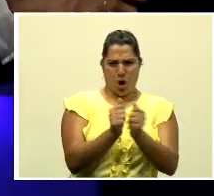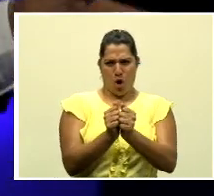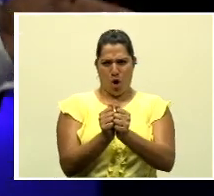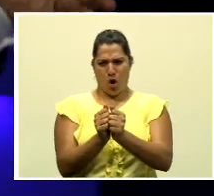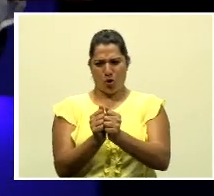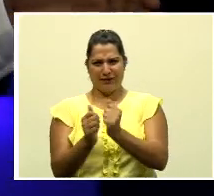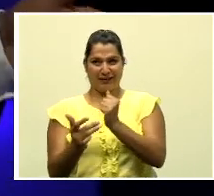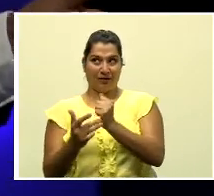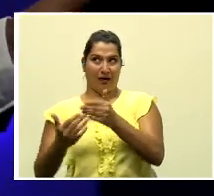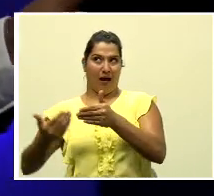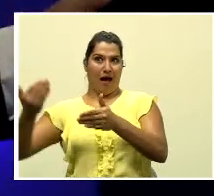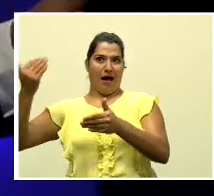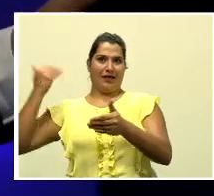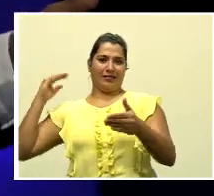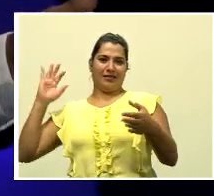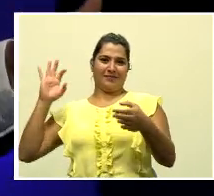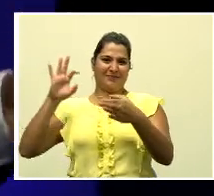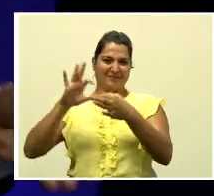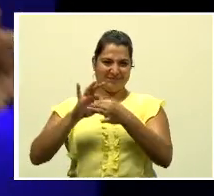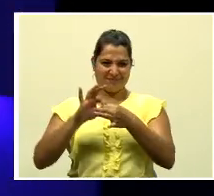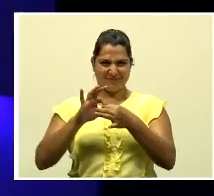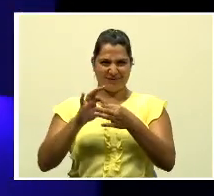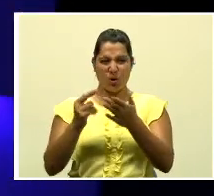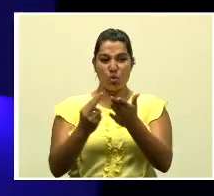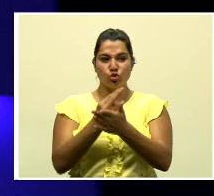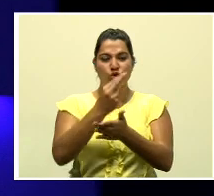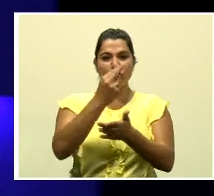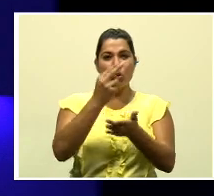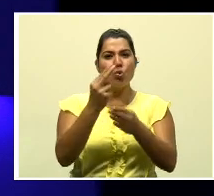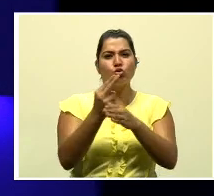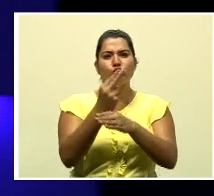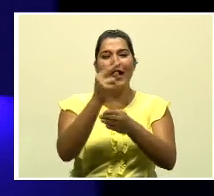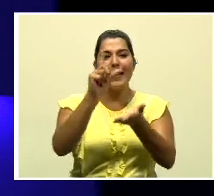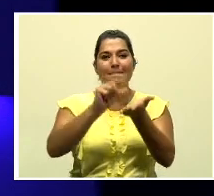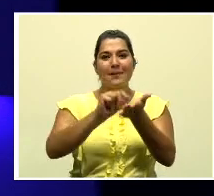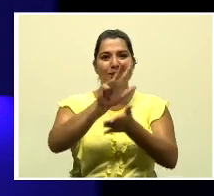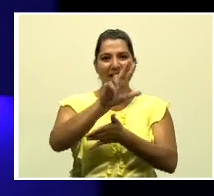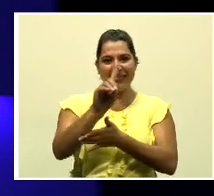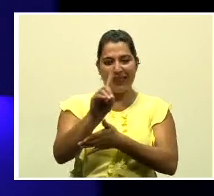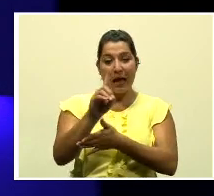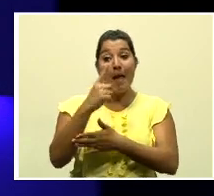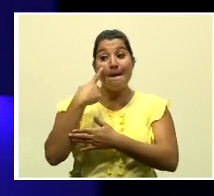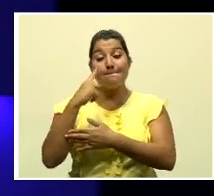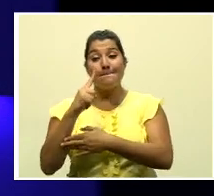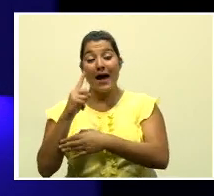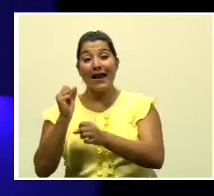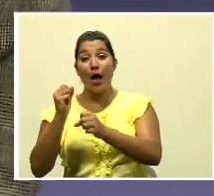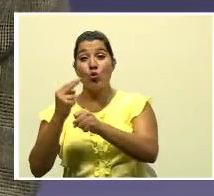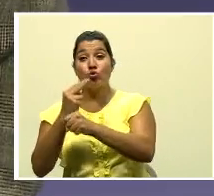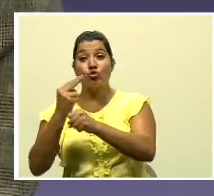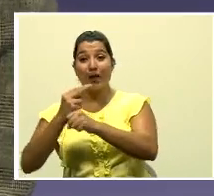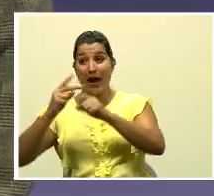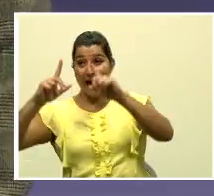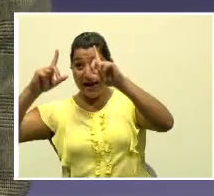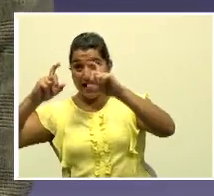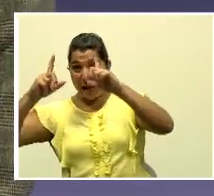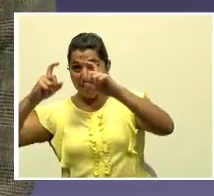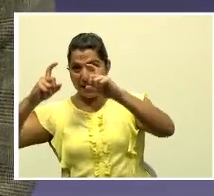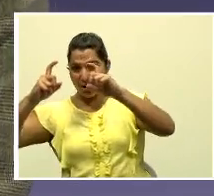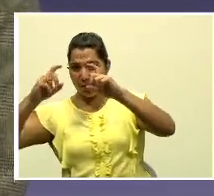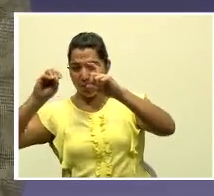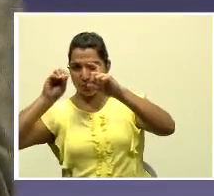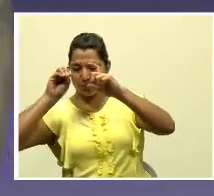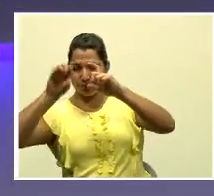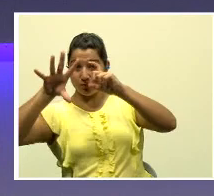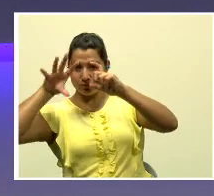tiempo. Usar una impresora 3D para imprimir una cámara fotográfica reflex. Sí, figúrese que había